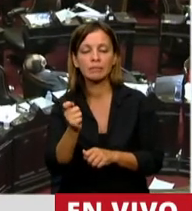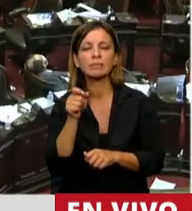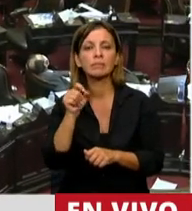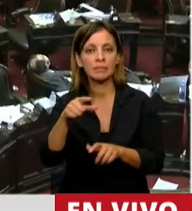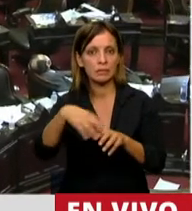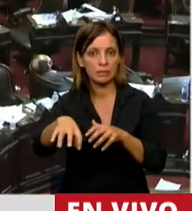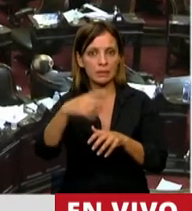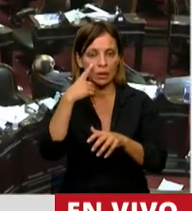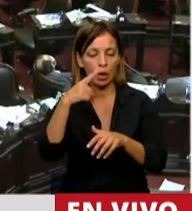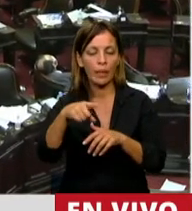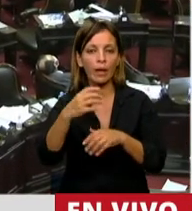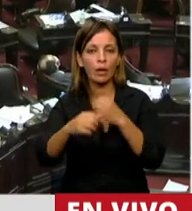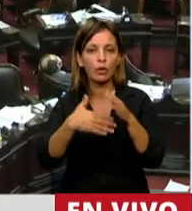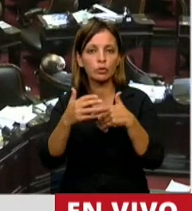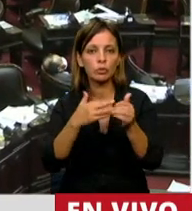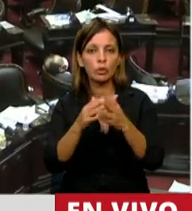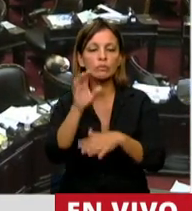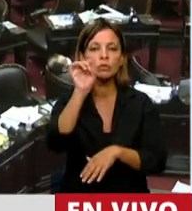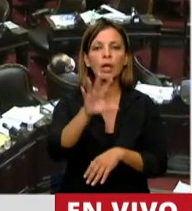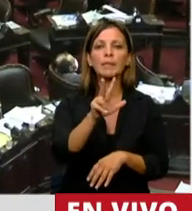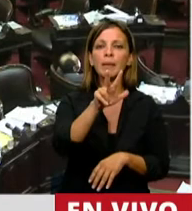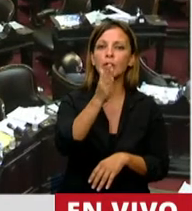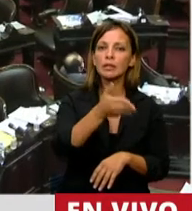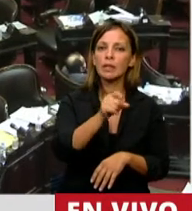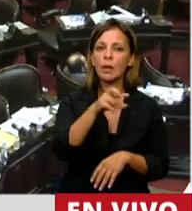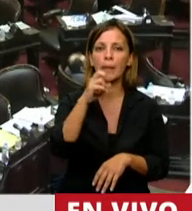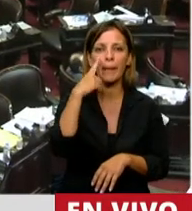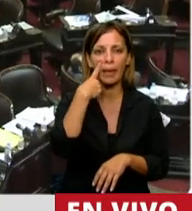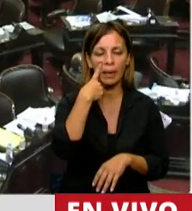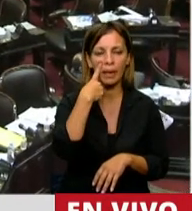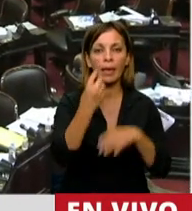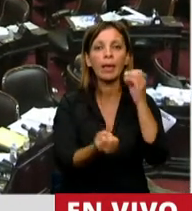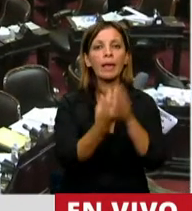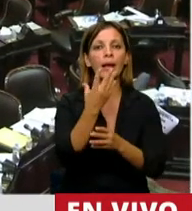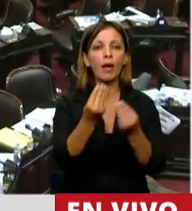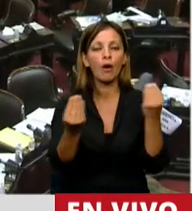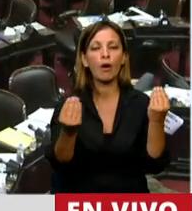representó el 3% del PBI y generó unos